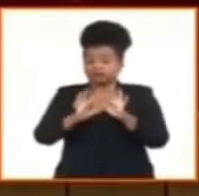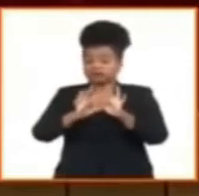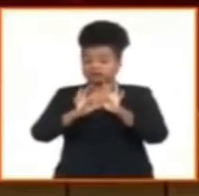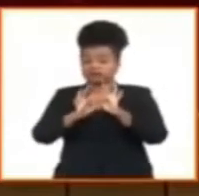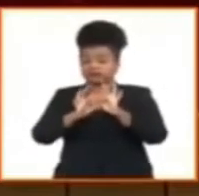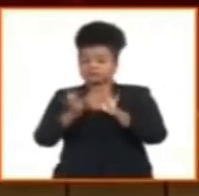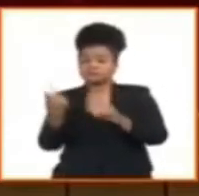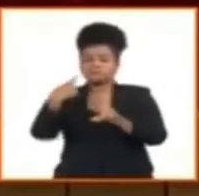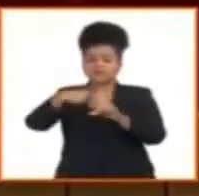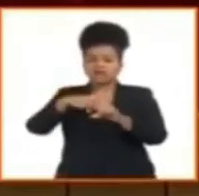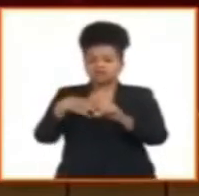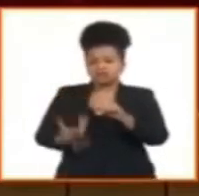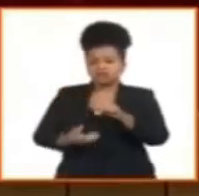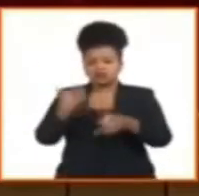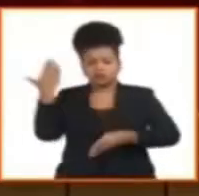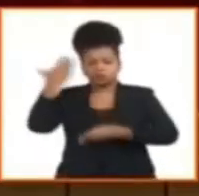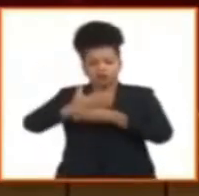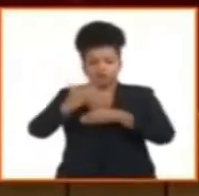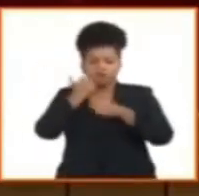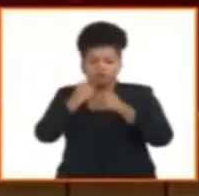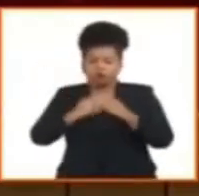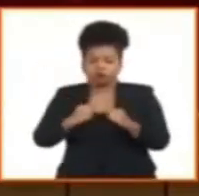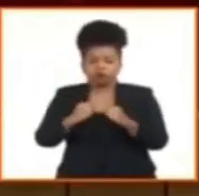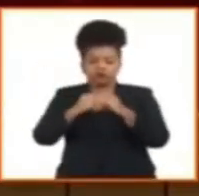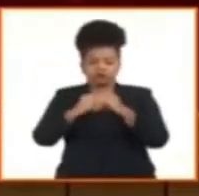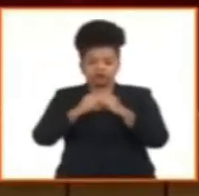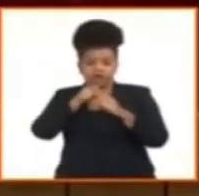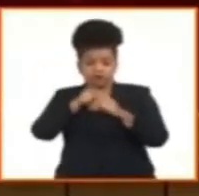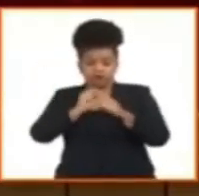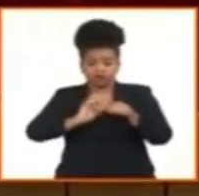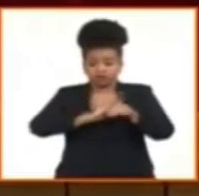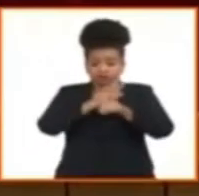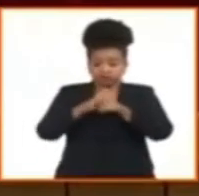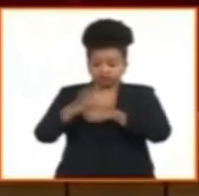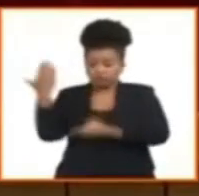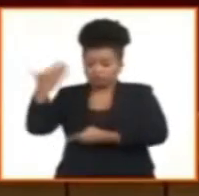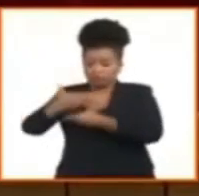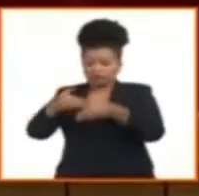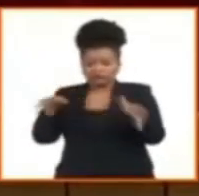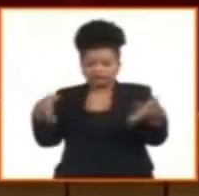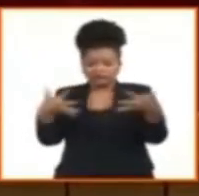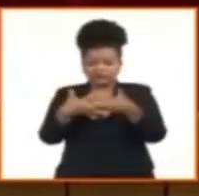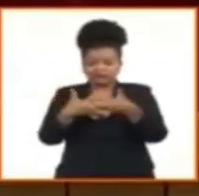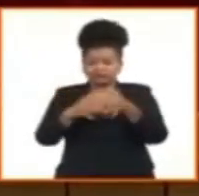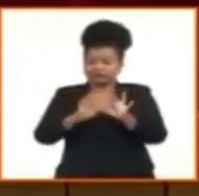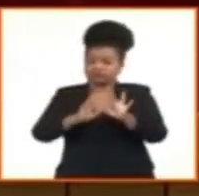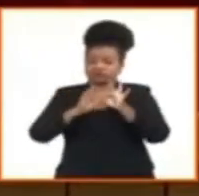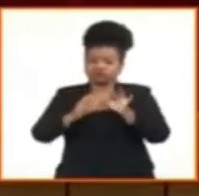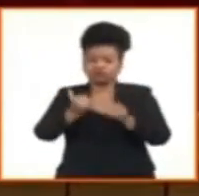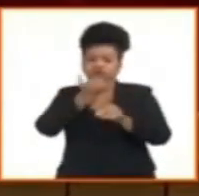y el bloqueo recrudecido. Una combinación letal que solo el talento y el esfuerzo descomunal de nuestro pueblo